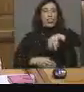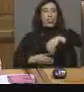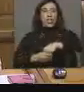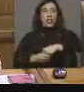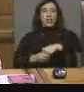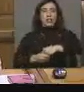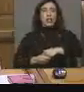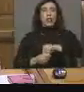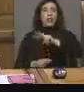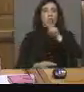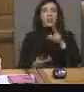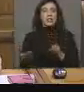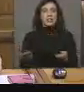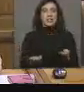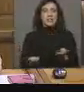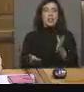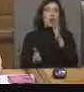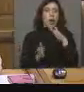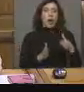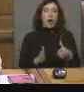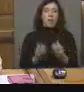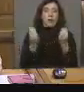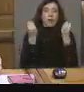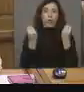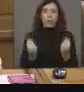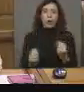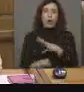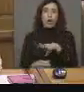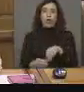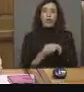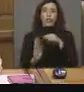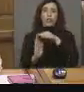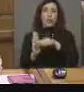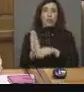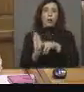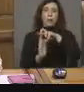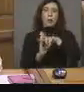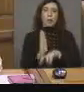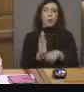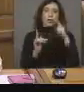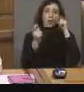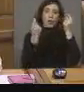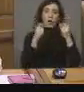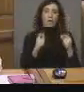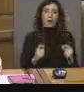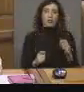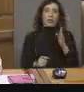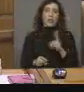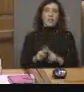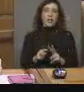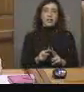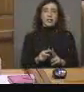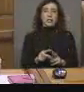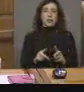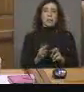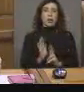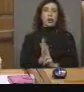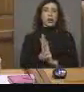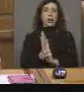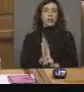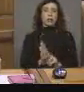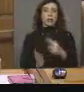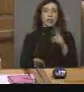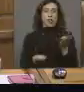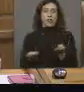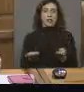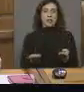servicios, que no hay un camino adecuado dentro de los programas y proyectos de evaluación que tenemos que hacer con respecto al resultado de los